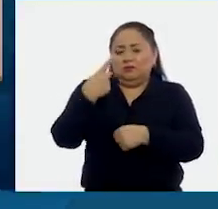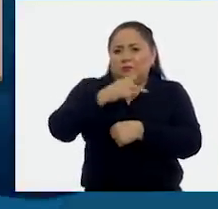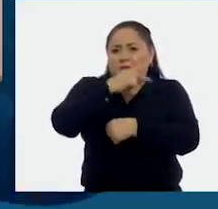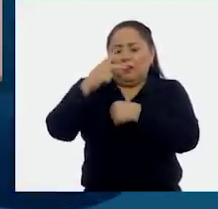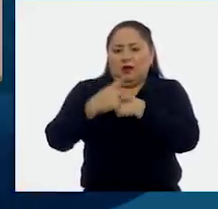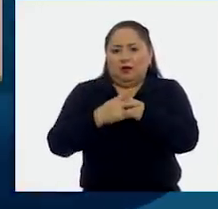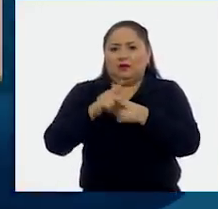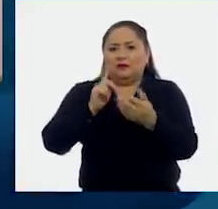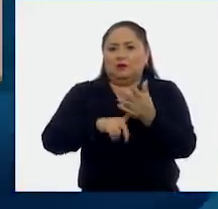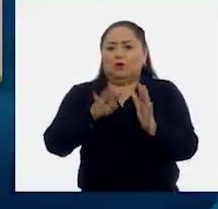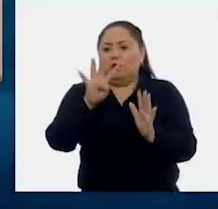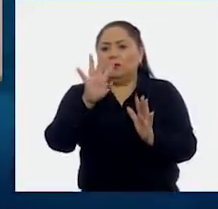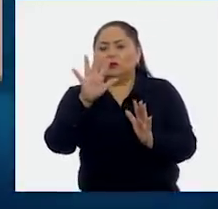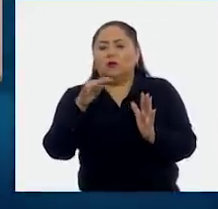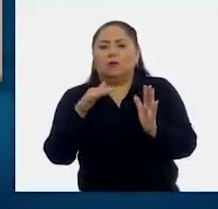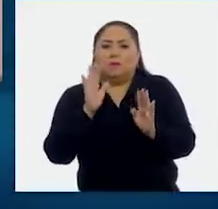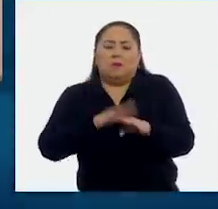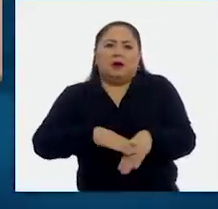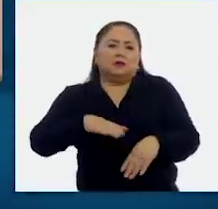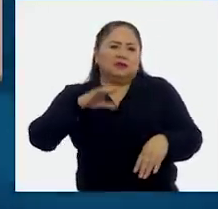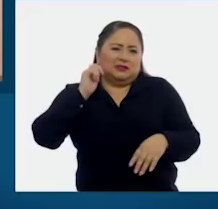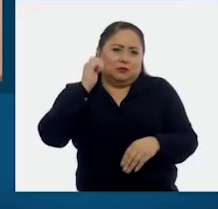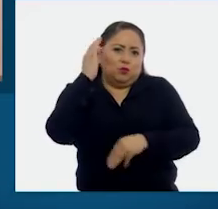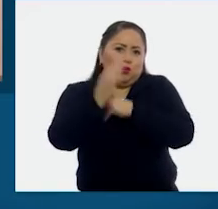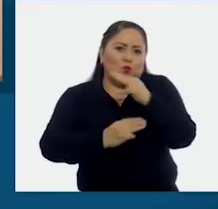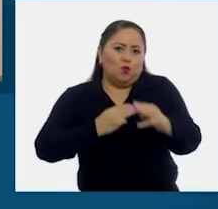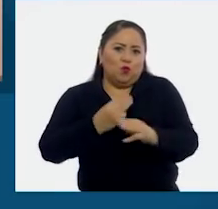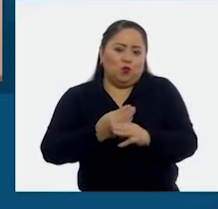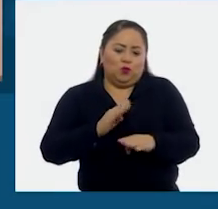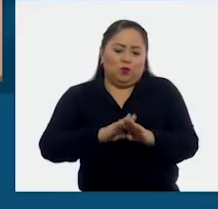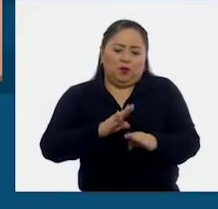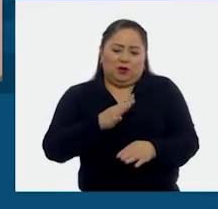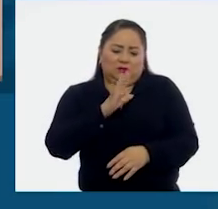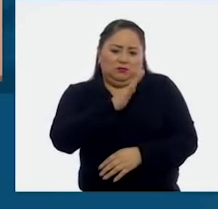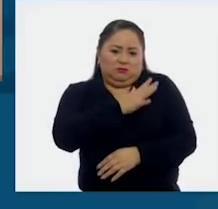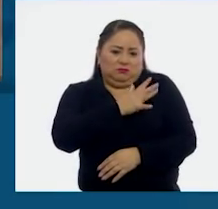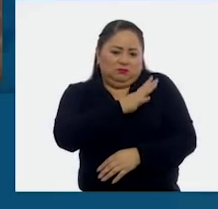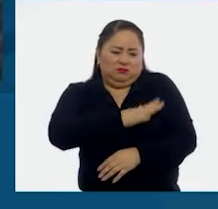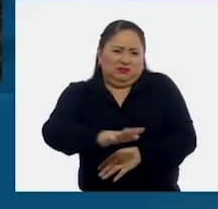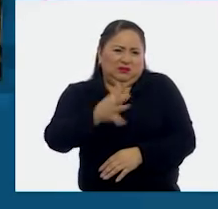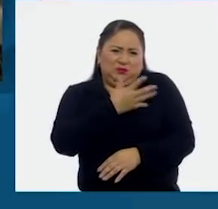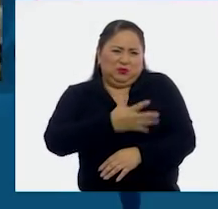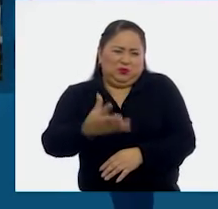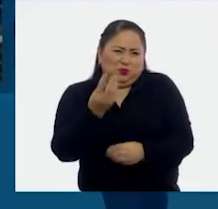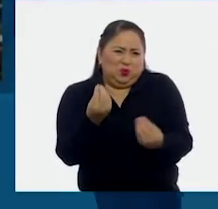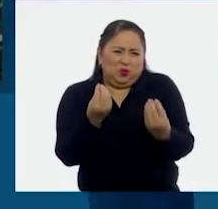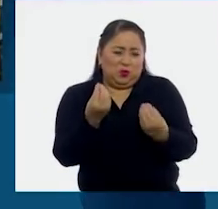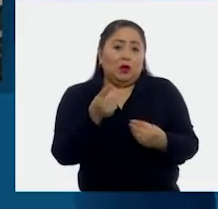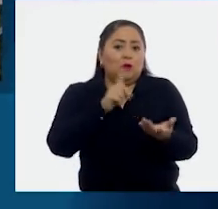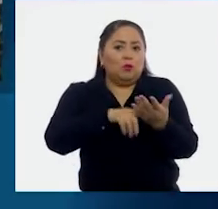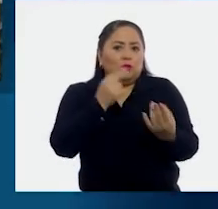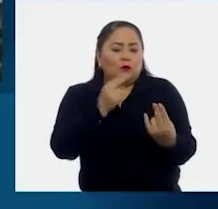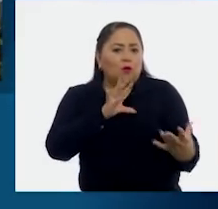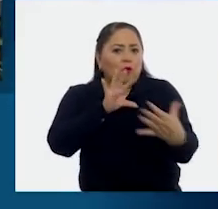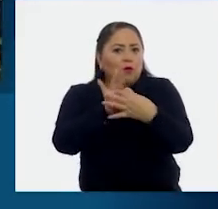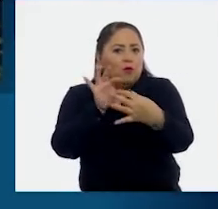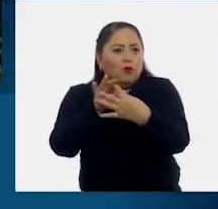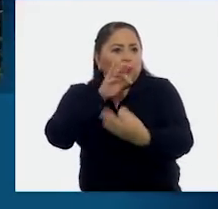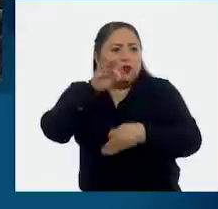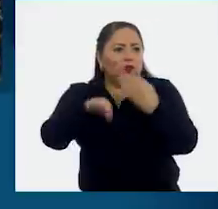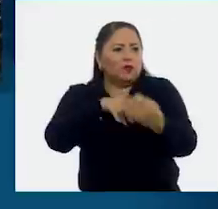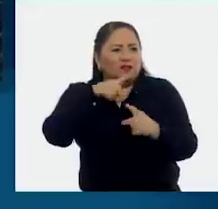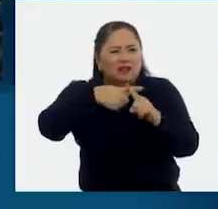los 4 o 5 más ricos. Bueno, es de manera un poco indirecta. Tendríamos que haber colectado todas